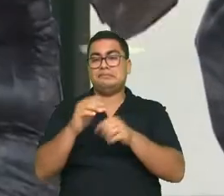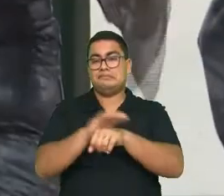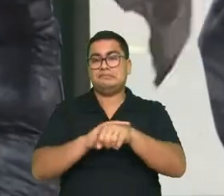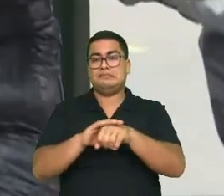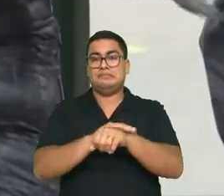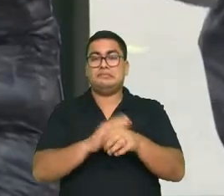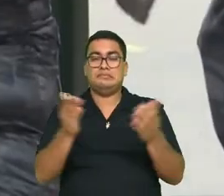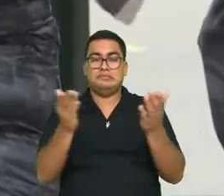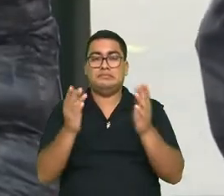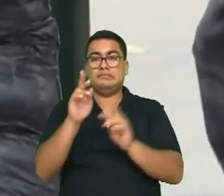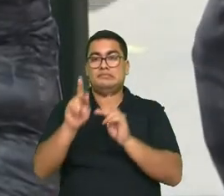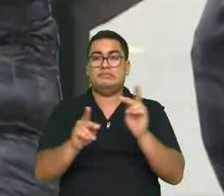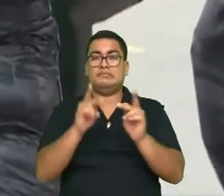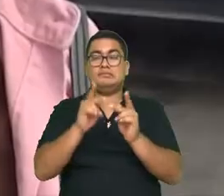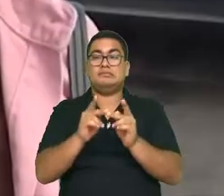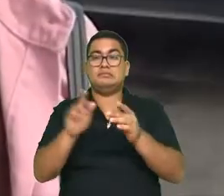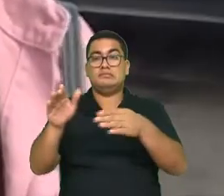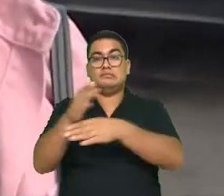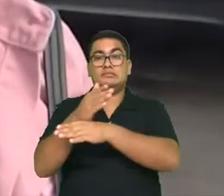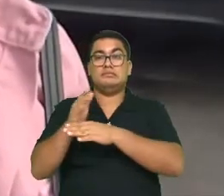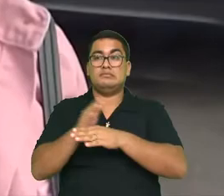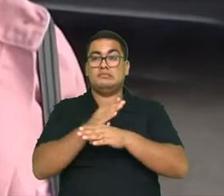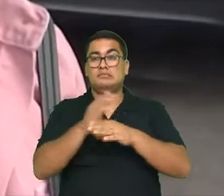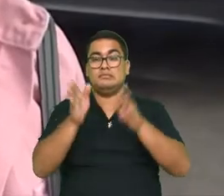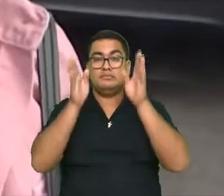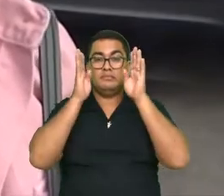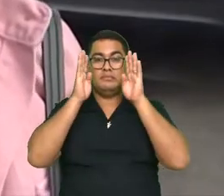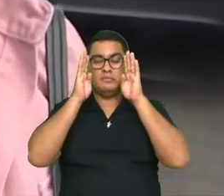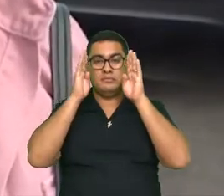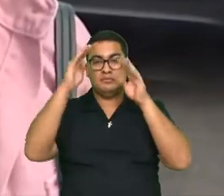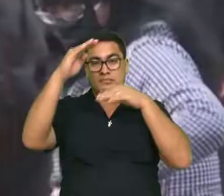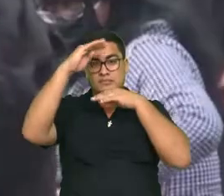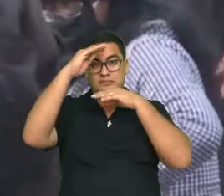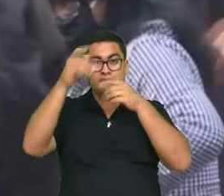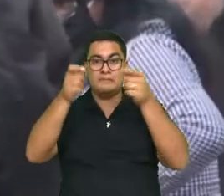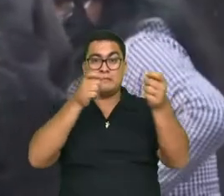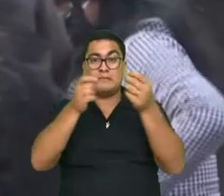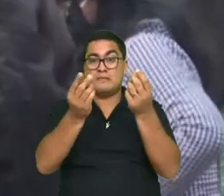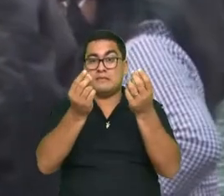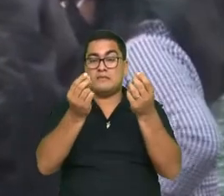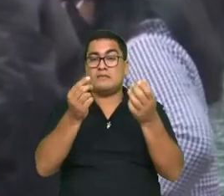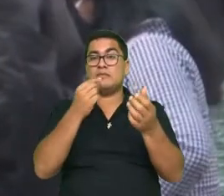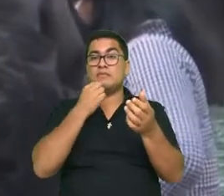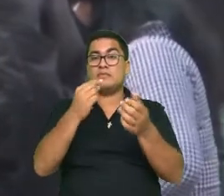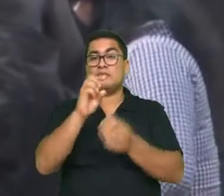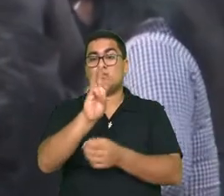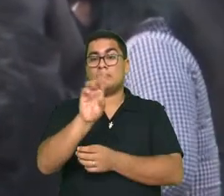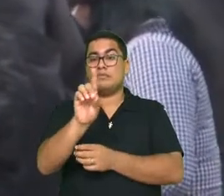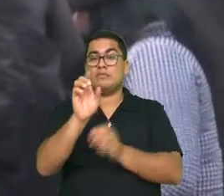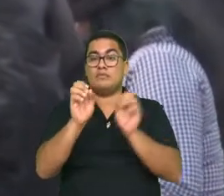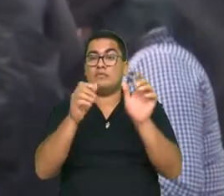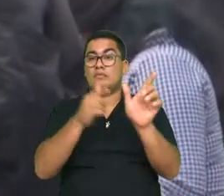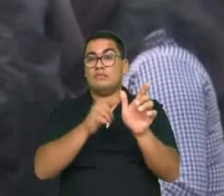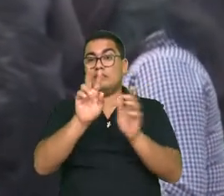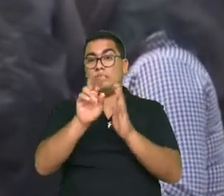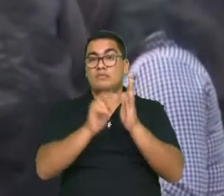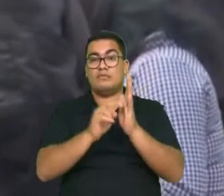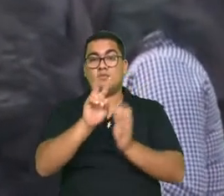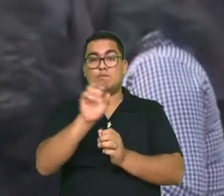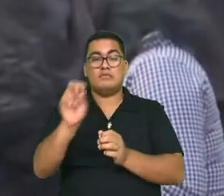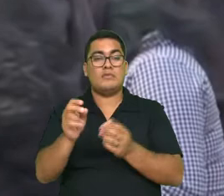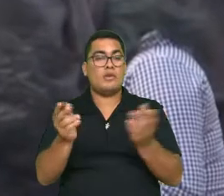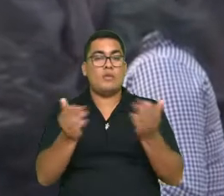manera extraordinaria a los afiliados al sistema privado de administración de fondos de pensiones que hasta el 31 de octubre de 2020 no cuenten